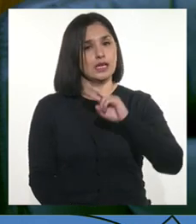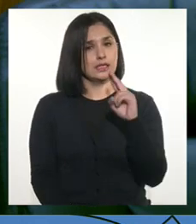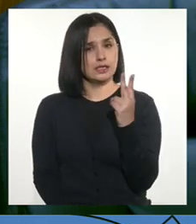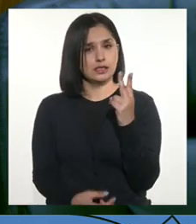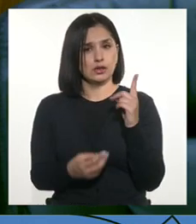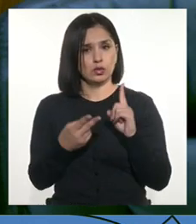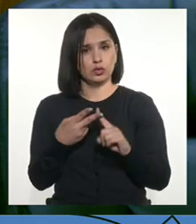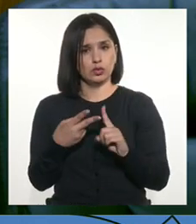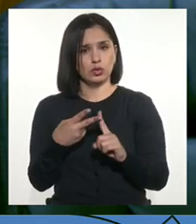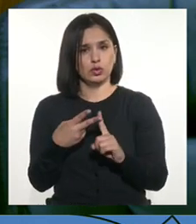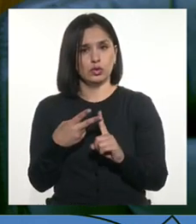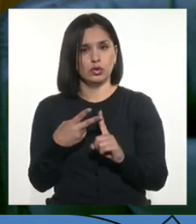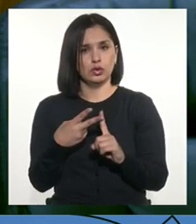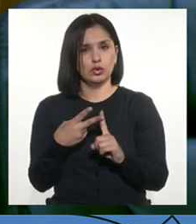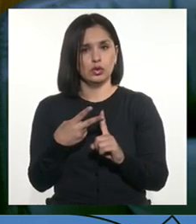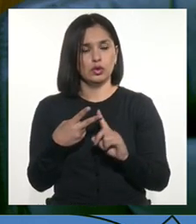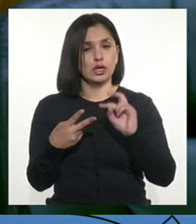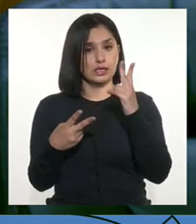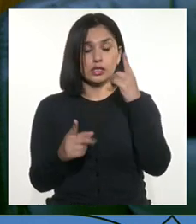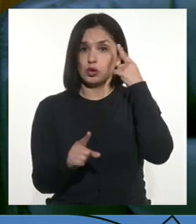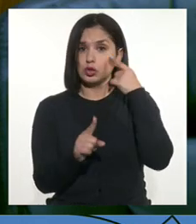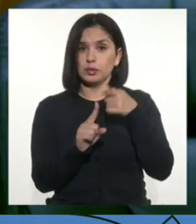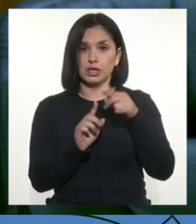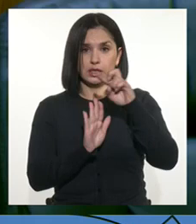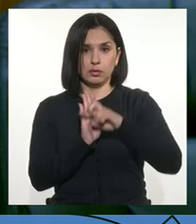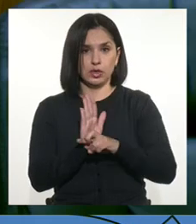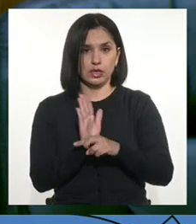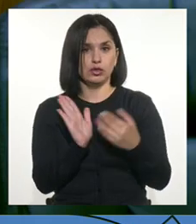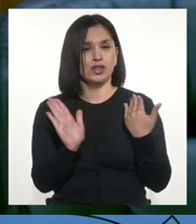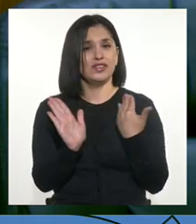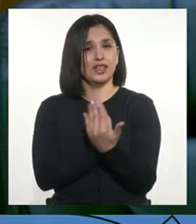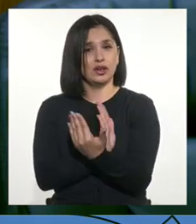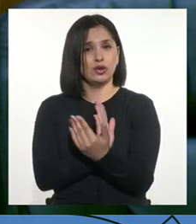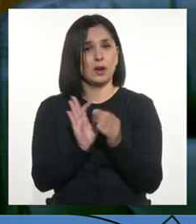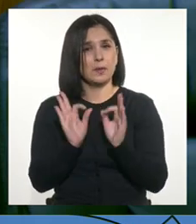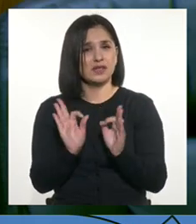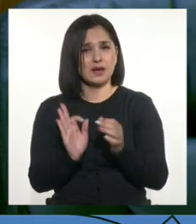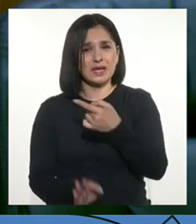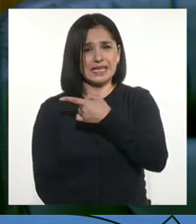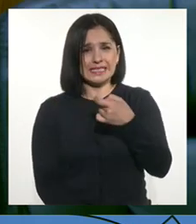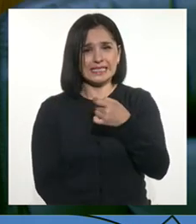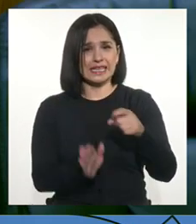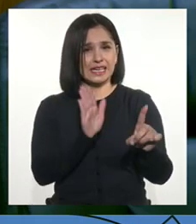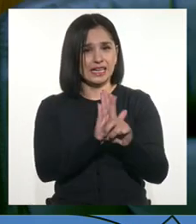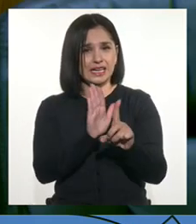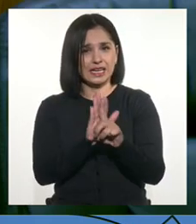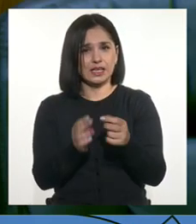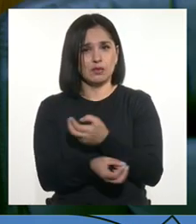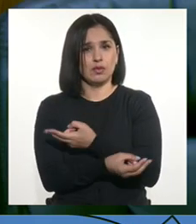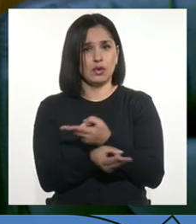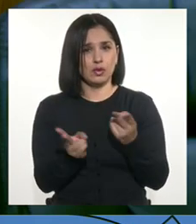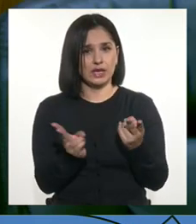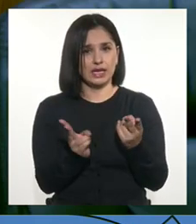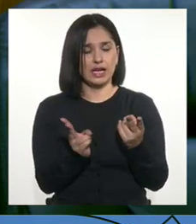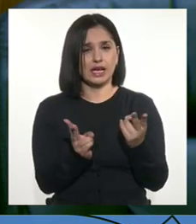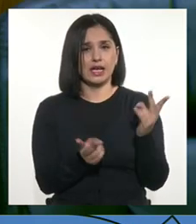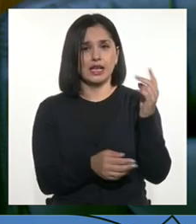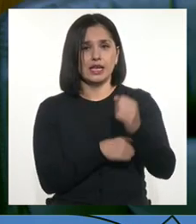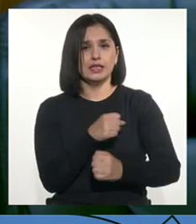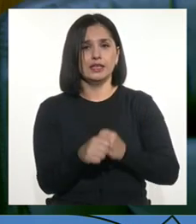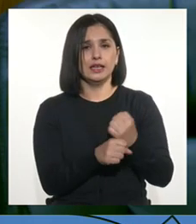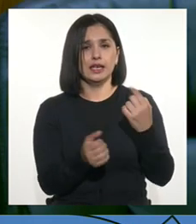lugar por el segundo propósito del proyecto es derogar expresamente 100 leyes públicas entre el año